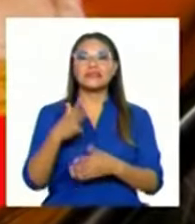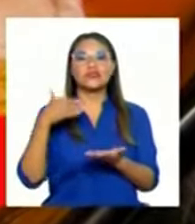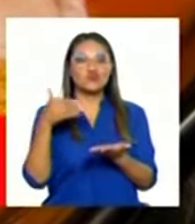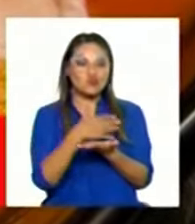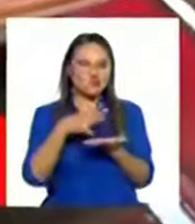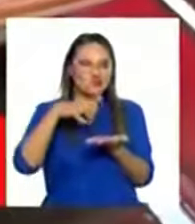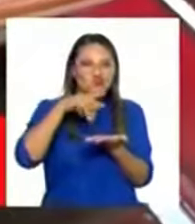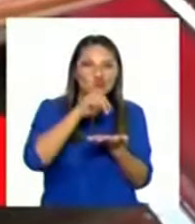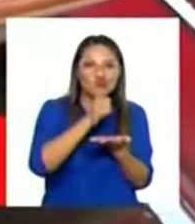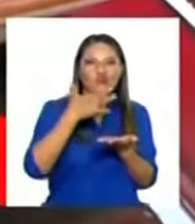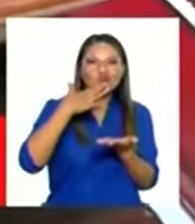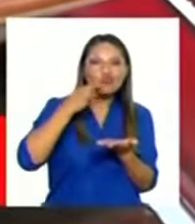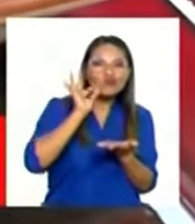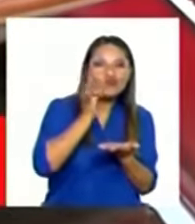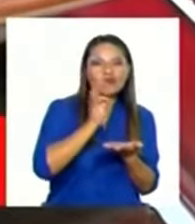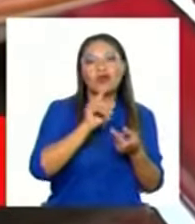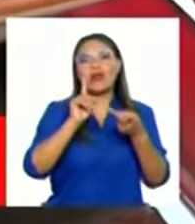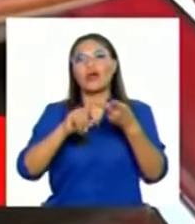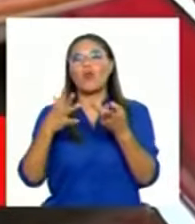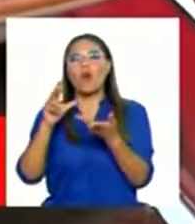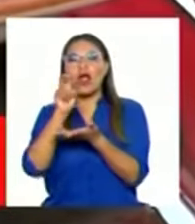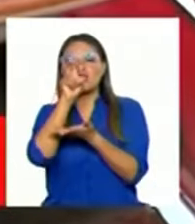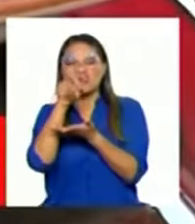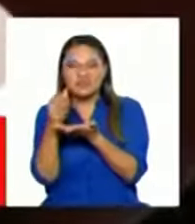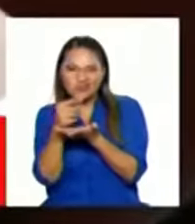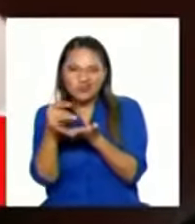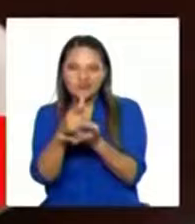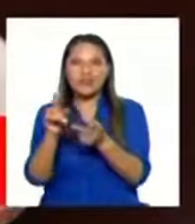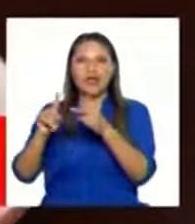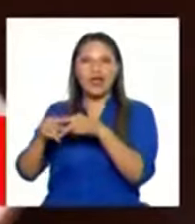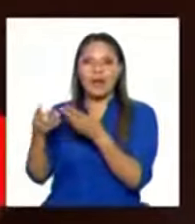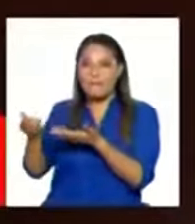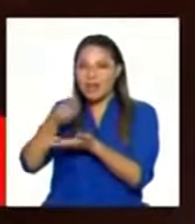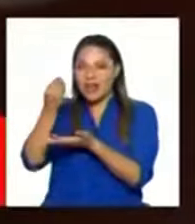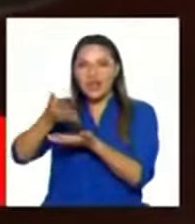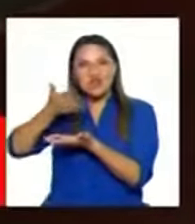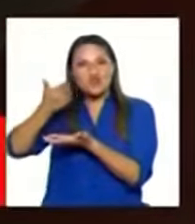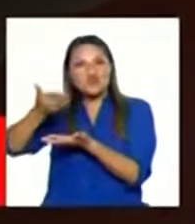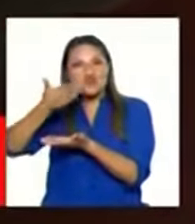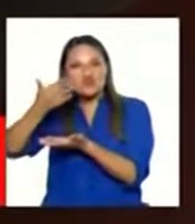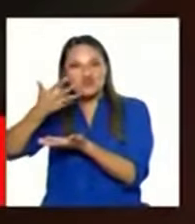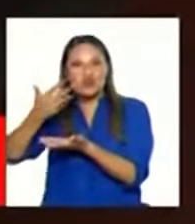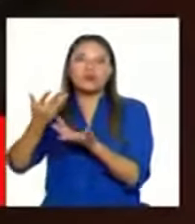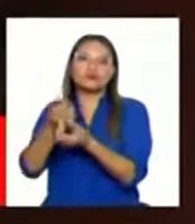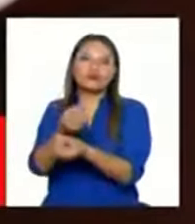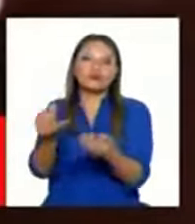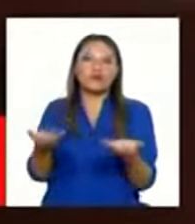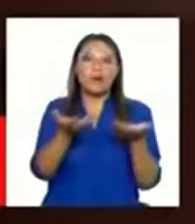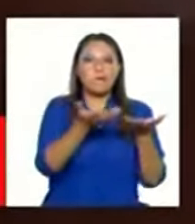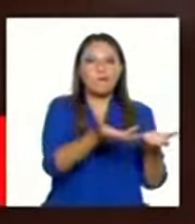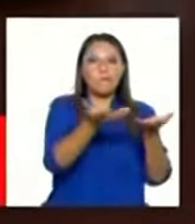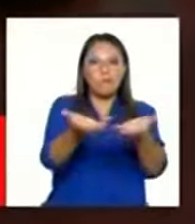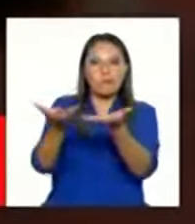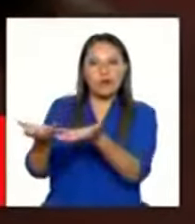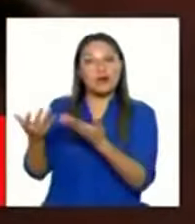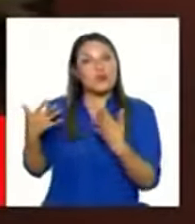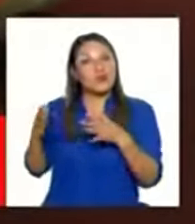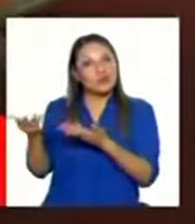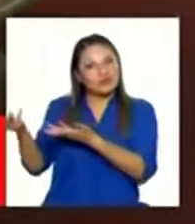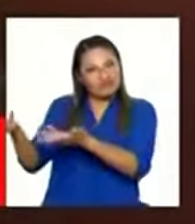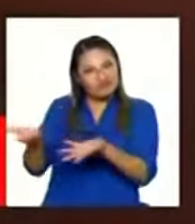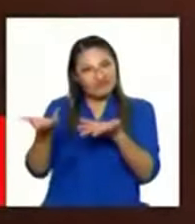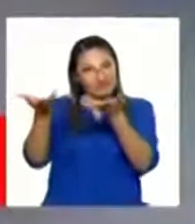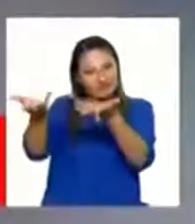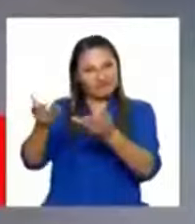el chupe de camarones, el picante de mariscos y otros potajes a base de pescado son los principales platos que se ofrecen para el